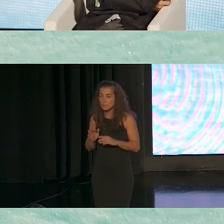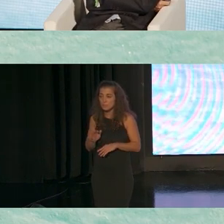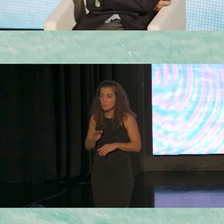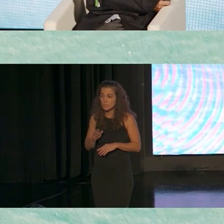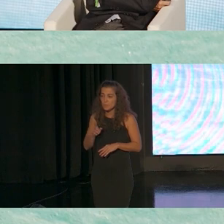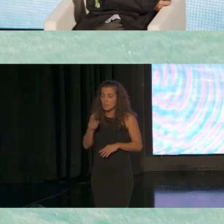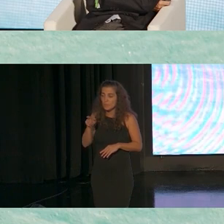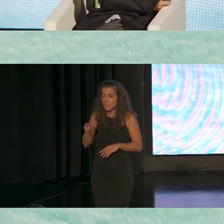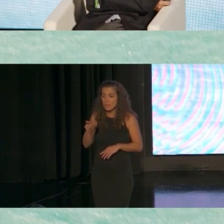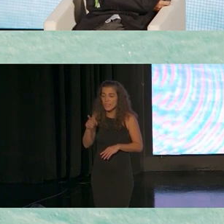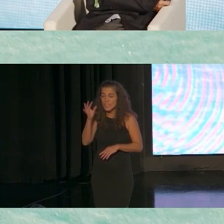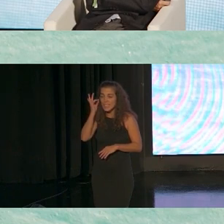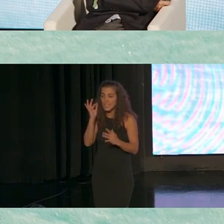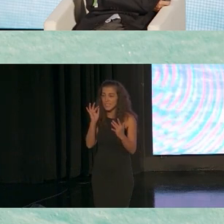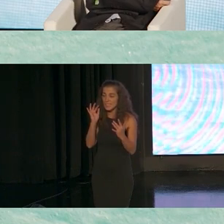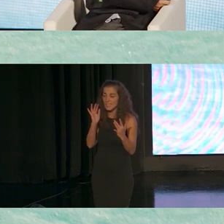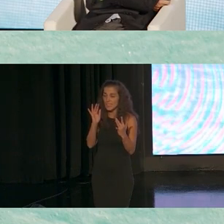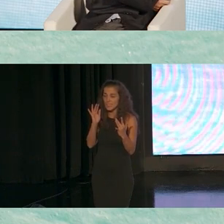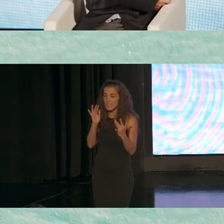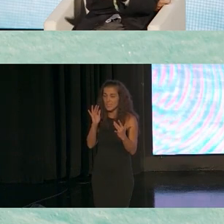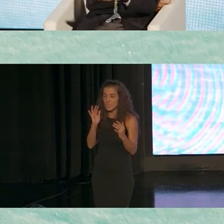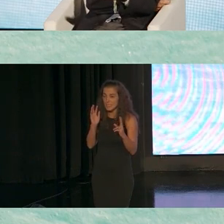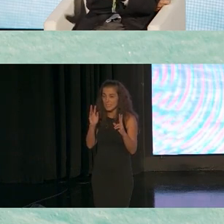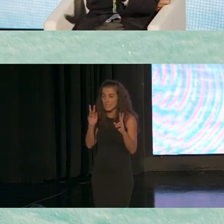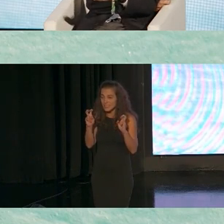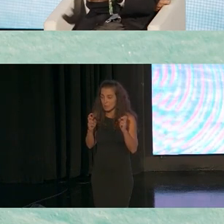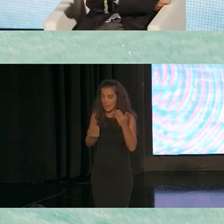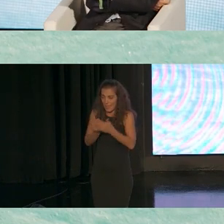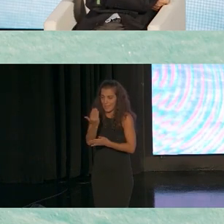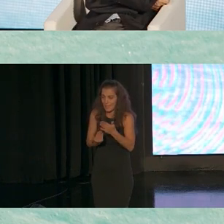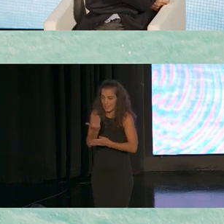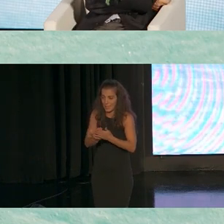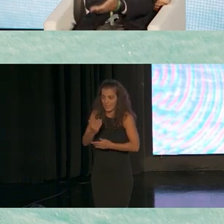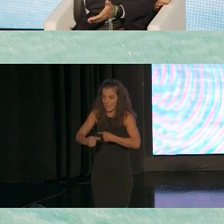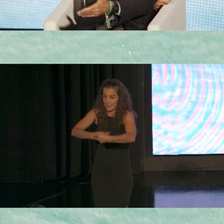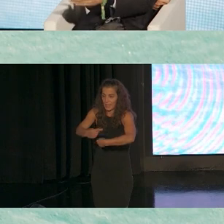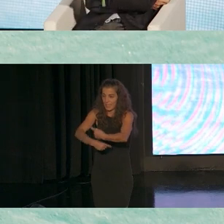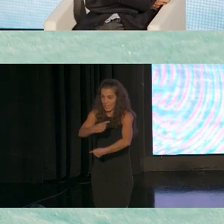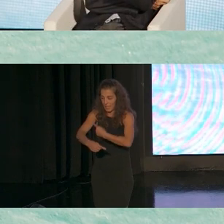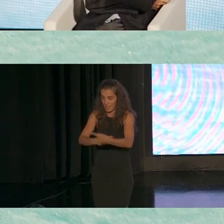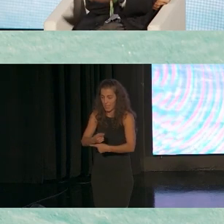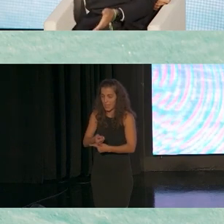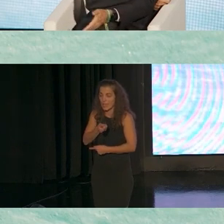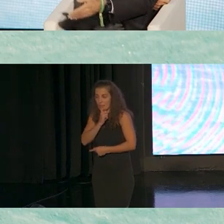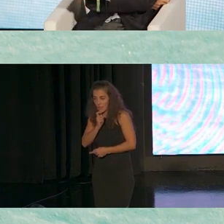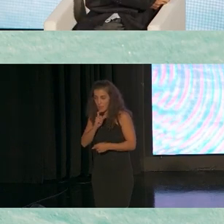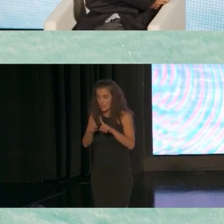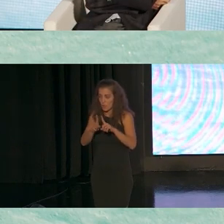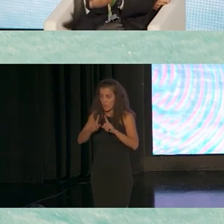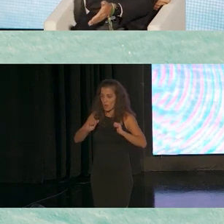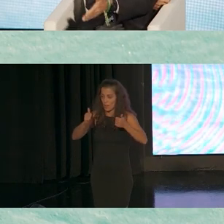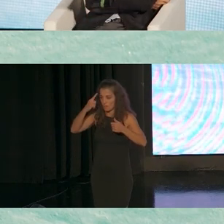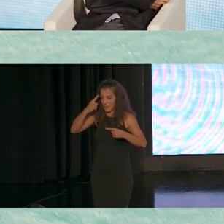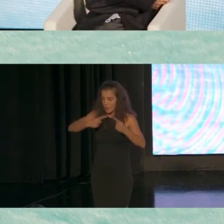dificultad el trato el tratamiento o del día a día ella entra en un bucle entra en una espiral es